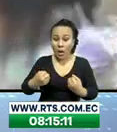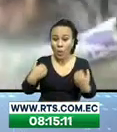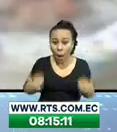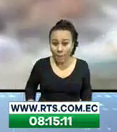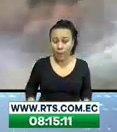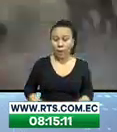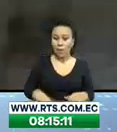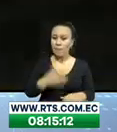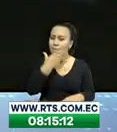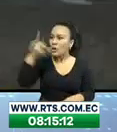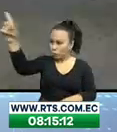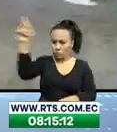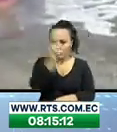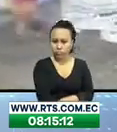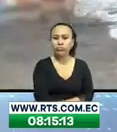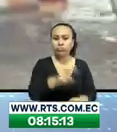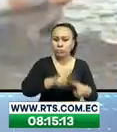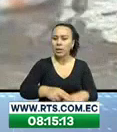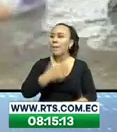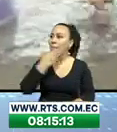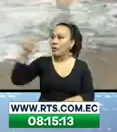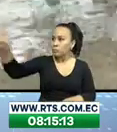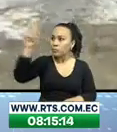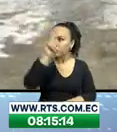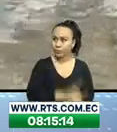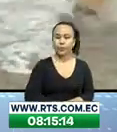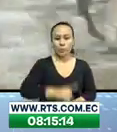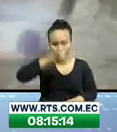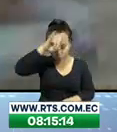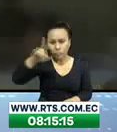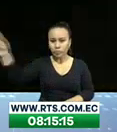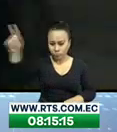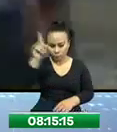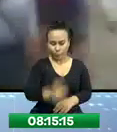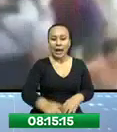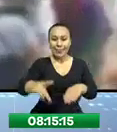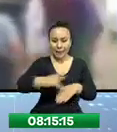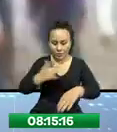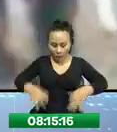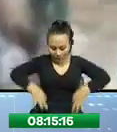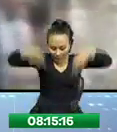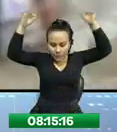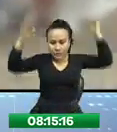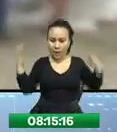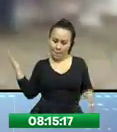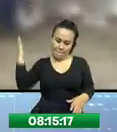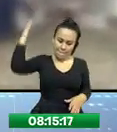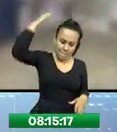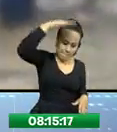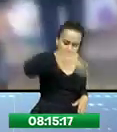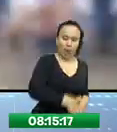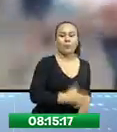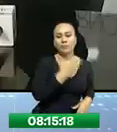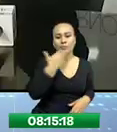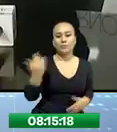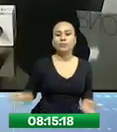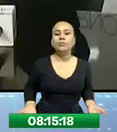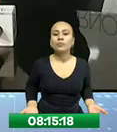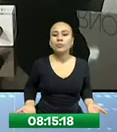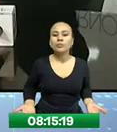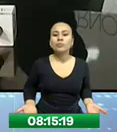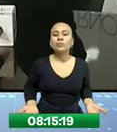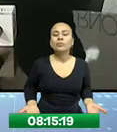no se pone él ahí? Claro, pues, pero con un toro grande. Claro, un toro grande. Y así desnudo, sin camiseta. Y así, sin camiseta, sí, para ver por dónde le